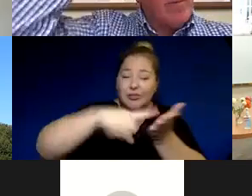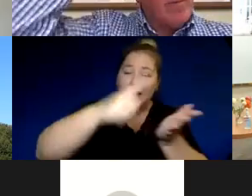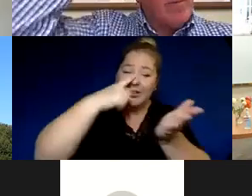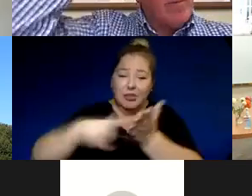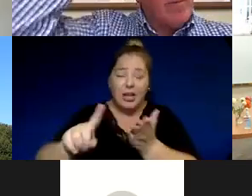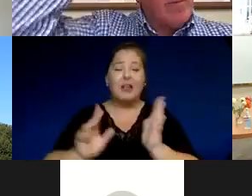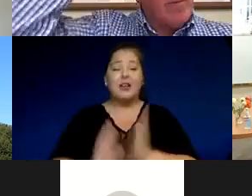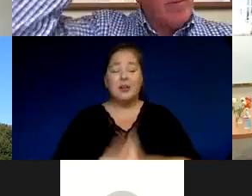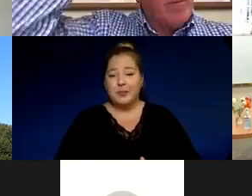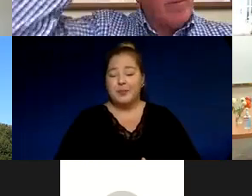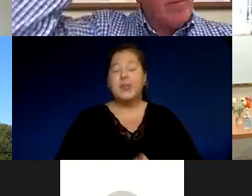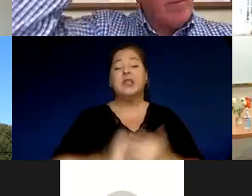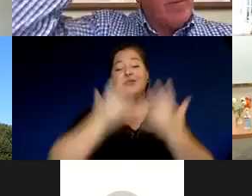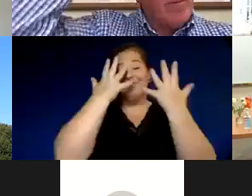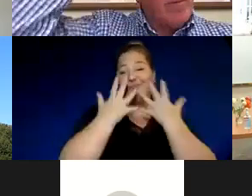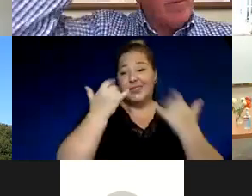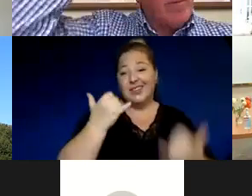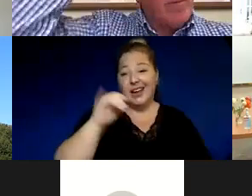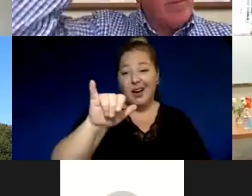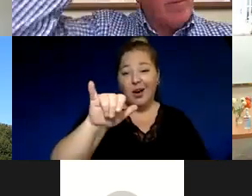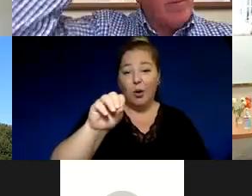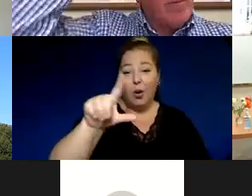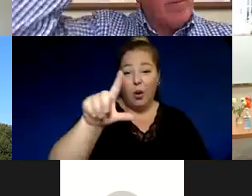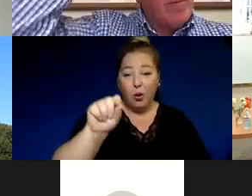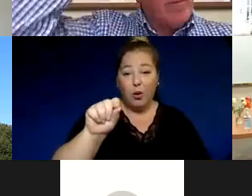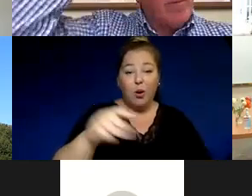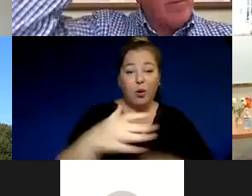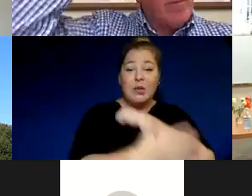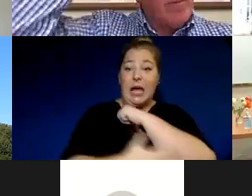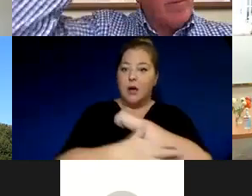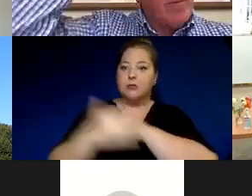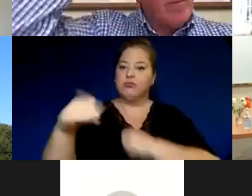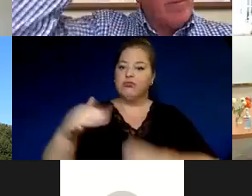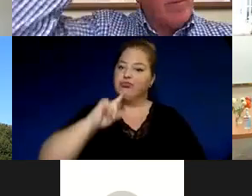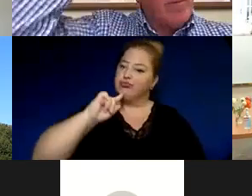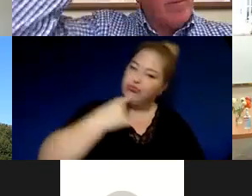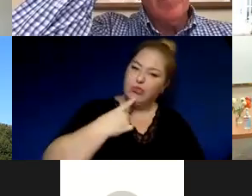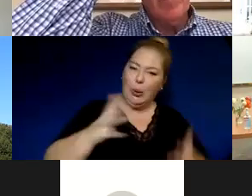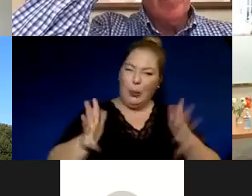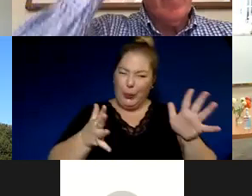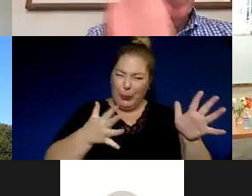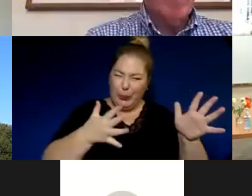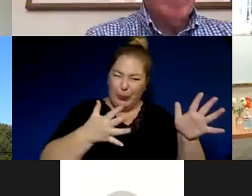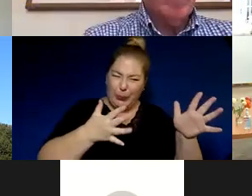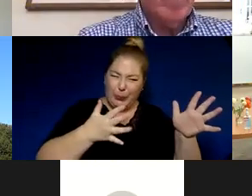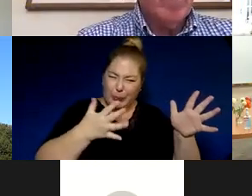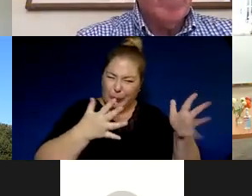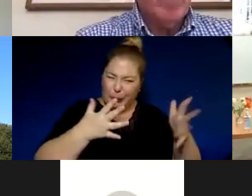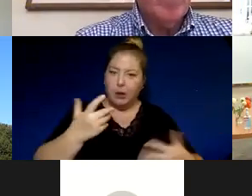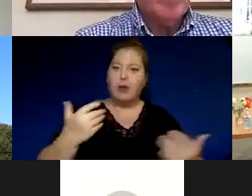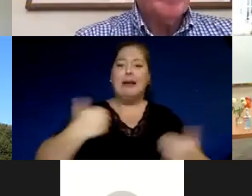de imaginar, pues eso preocupa mucho, ¿no? Por el potencial de que eso luego cause